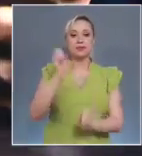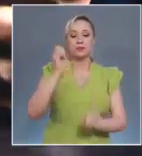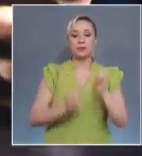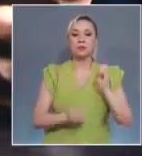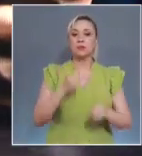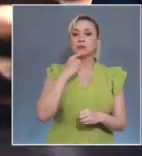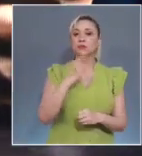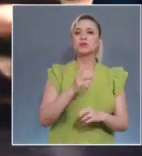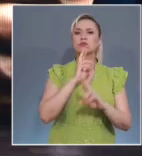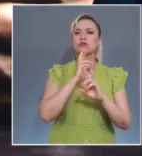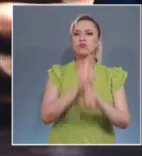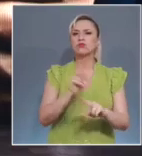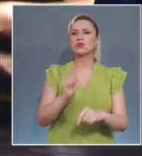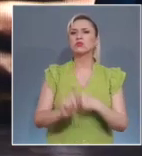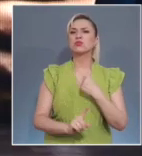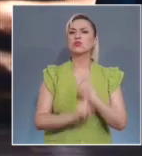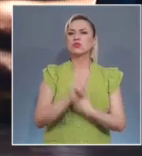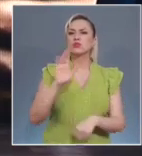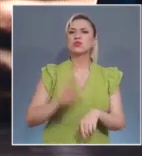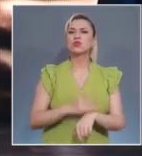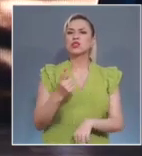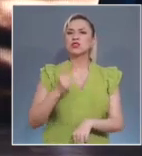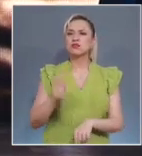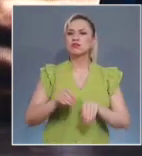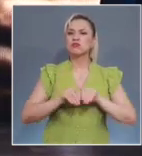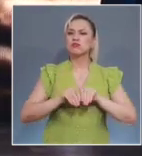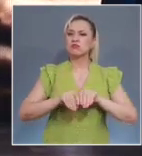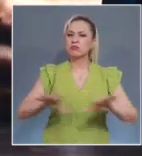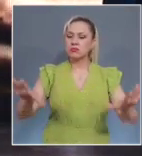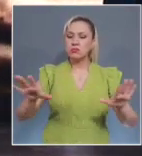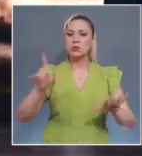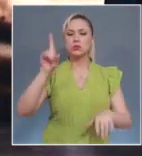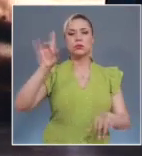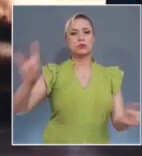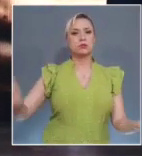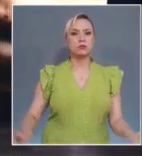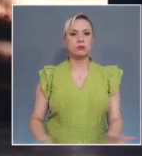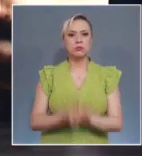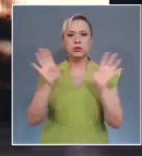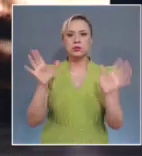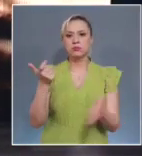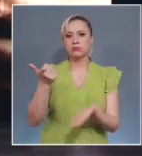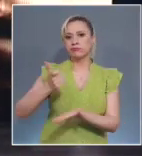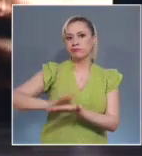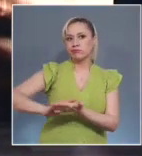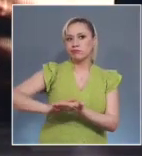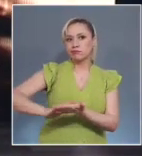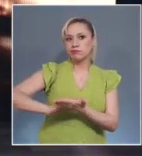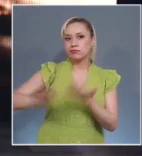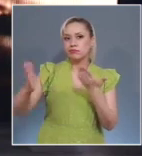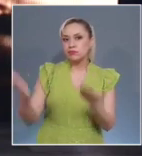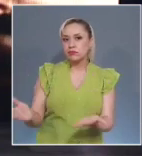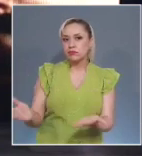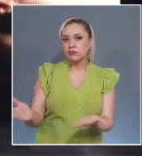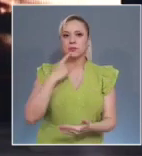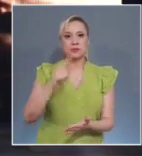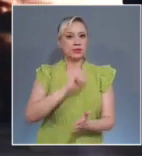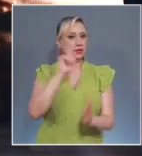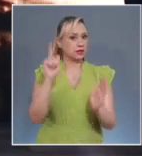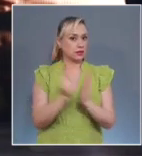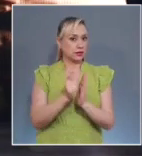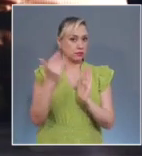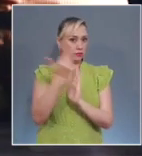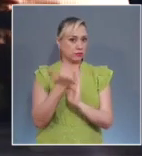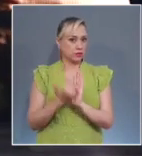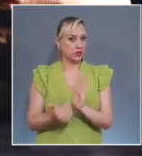asunto que está relacionado con la promoción de un incidente de liquidación. Está previsto en la legislación civil de la capital